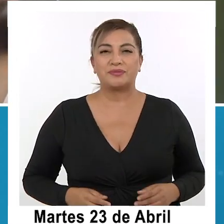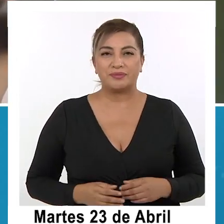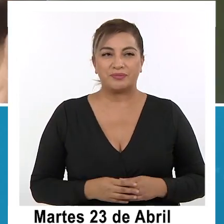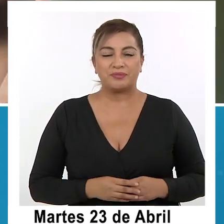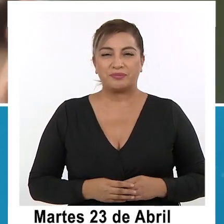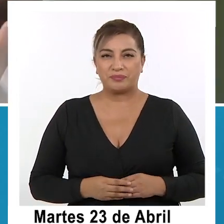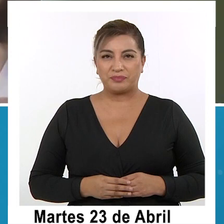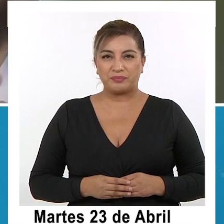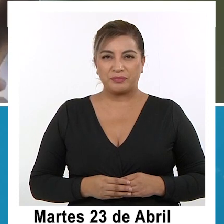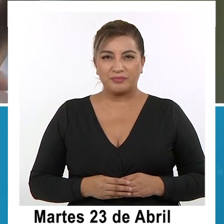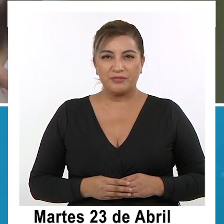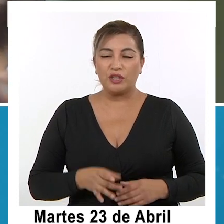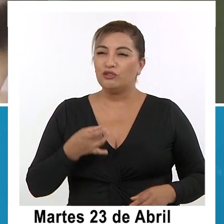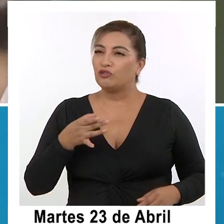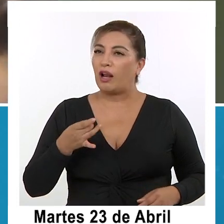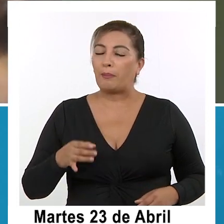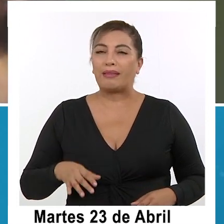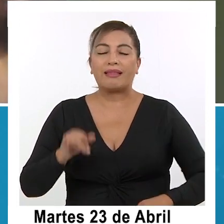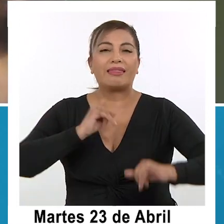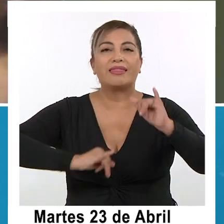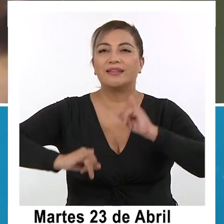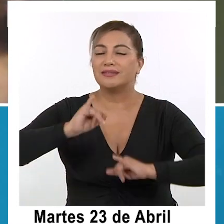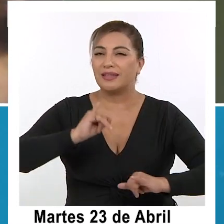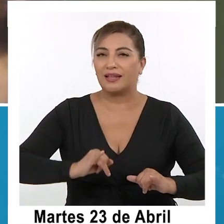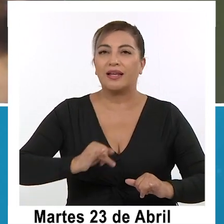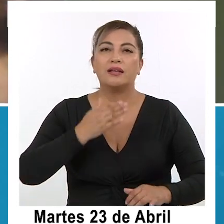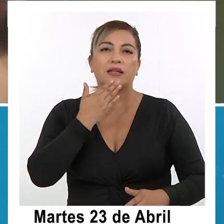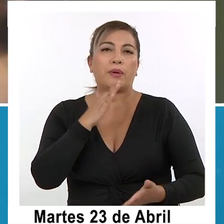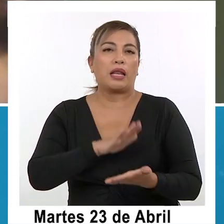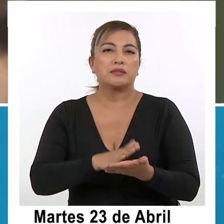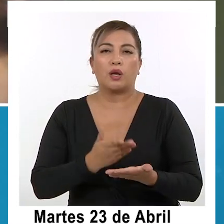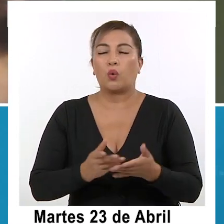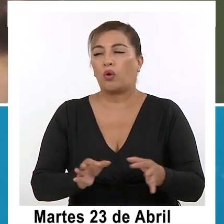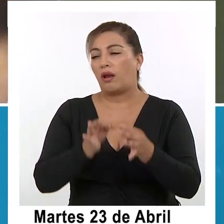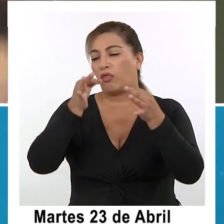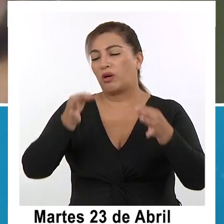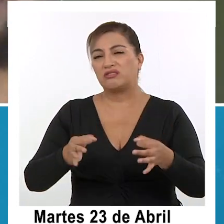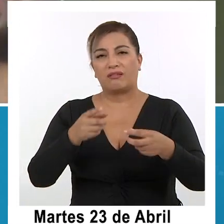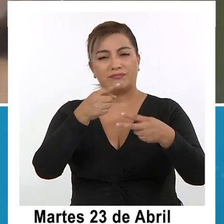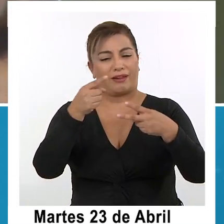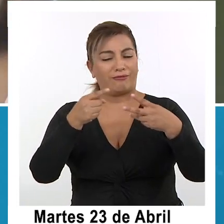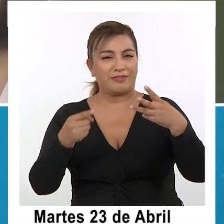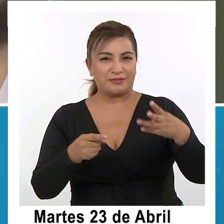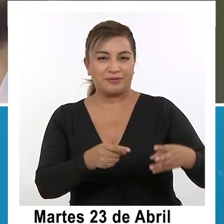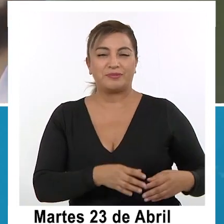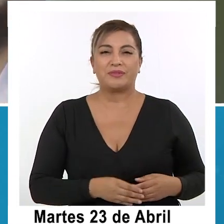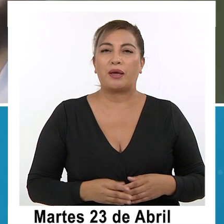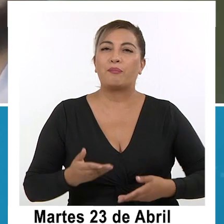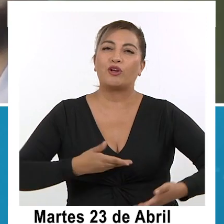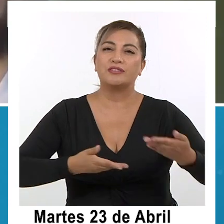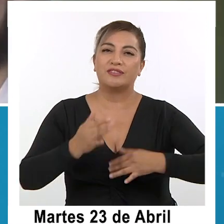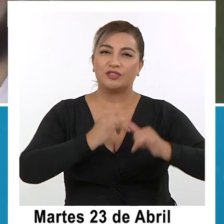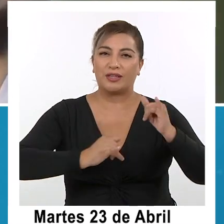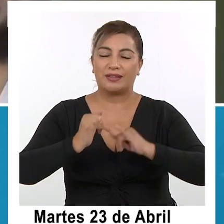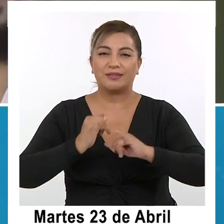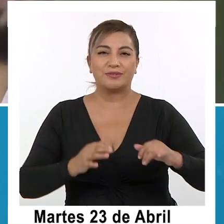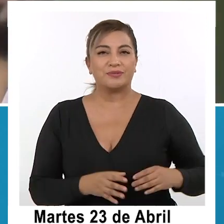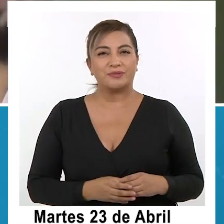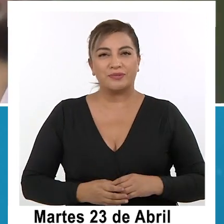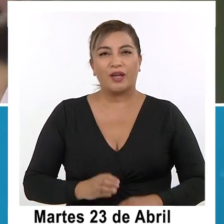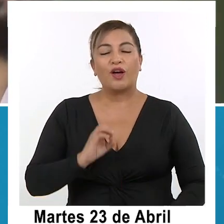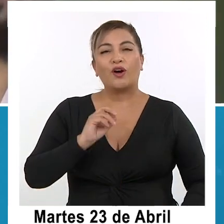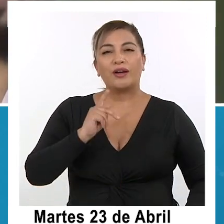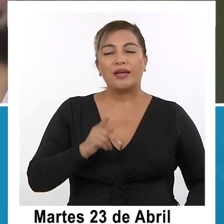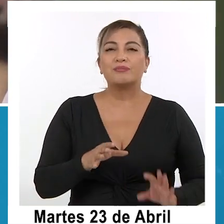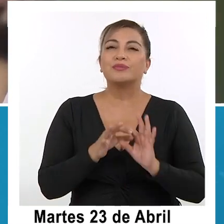no no solo de la navegación sino la salud la educación un montón de cosas pasan los servicios de internet